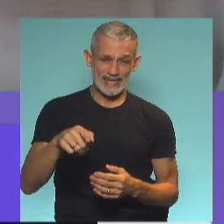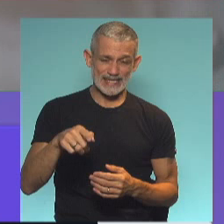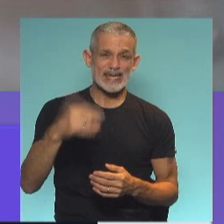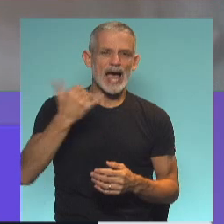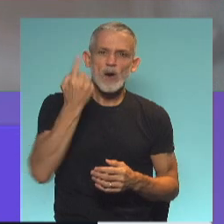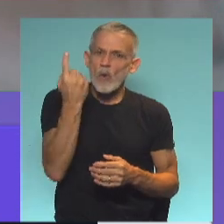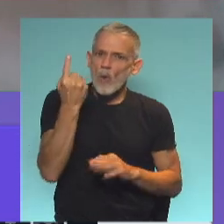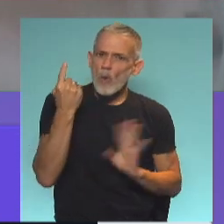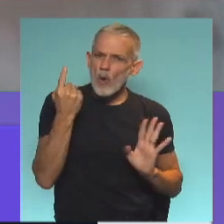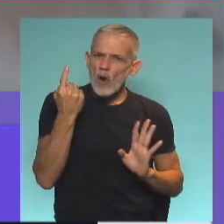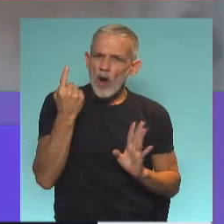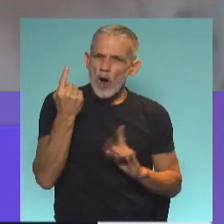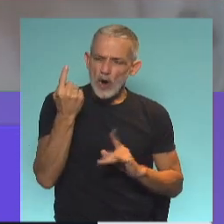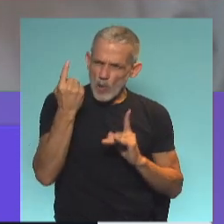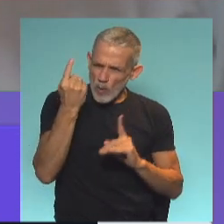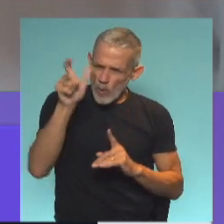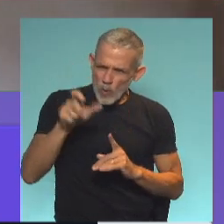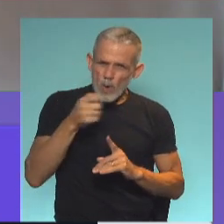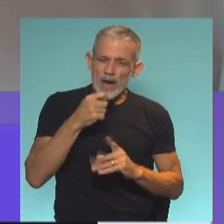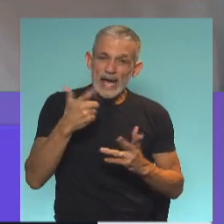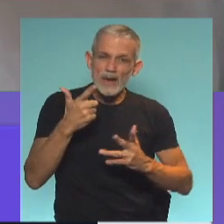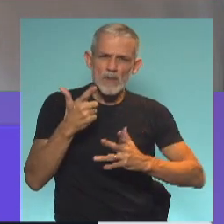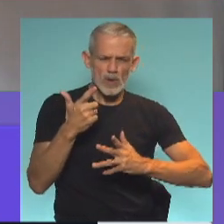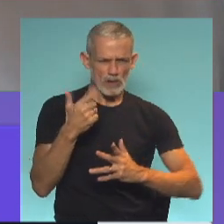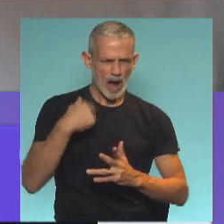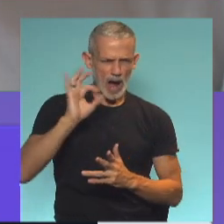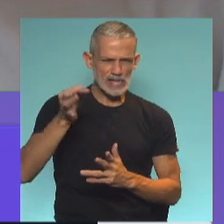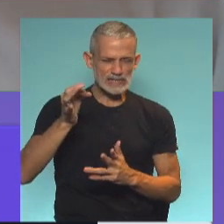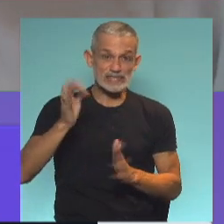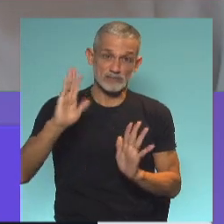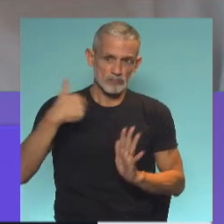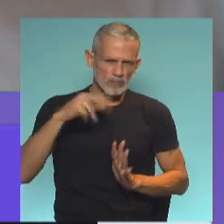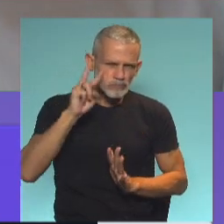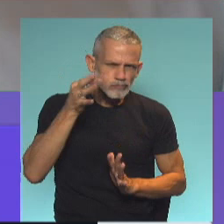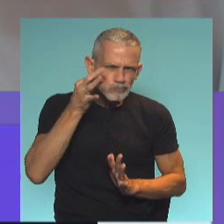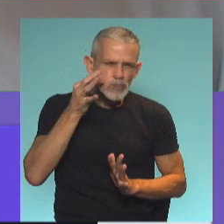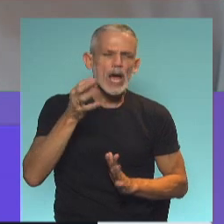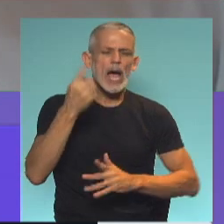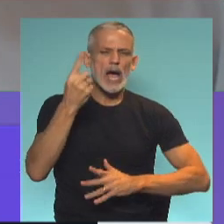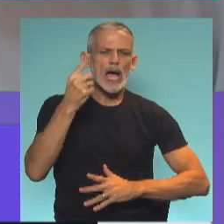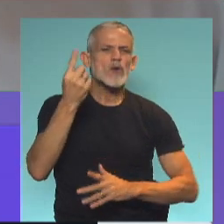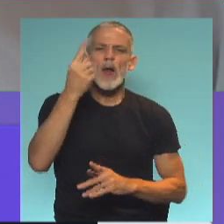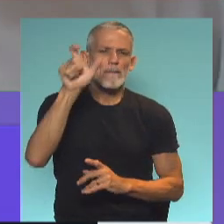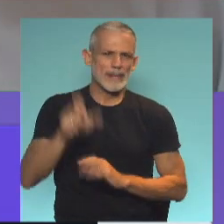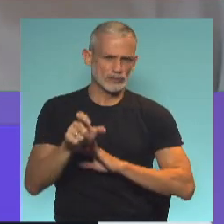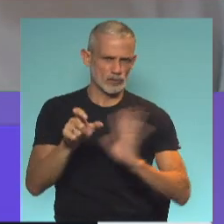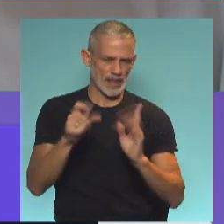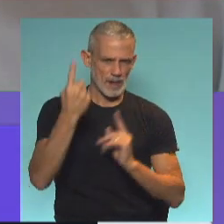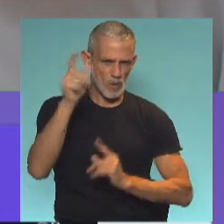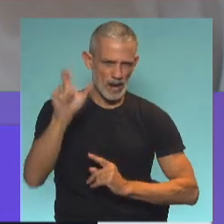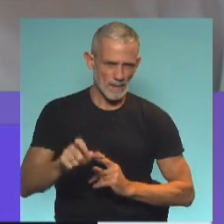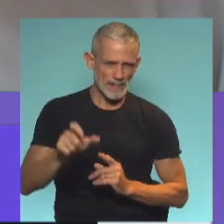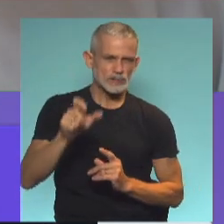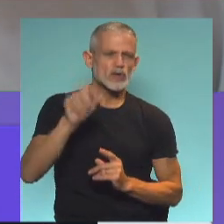un caso que está dando vueltas que me llegó de costado y en lo particular lo he conocido en una sola persona en